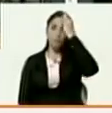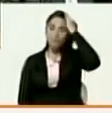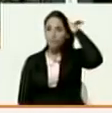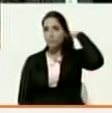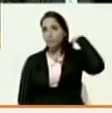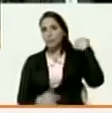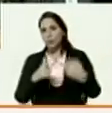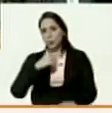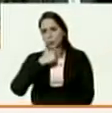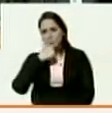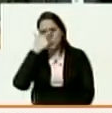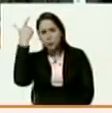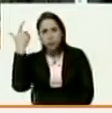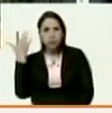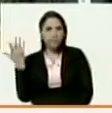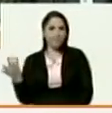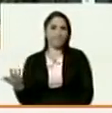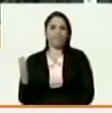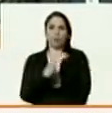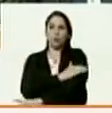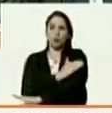Vergonzoso espectáculo.